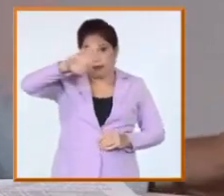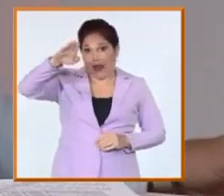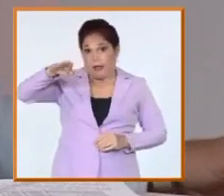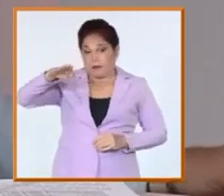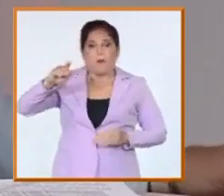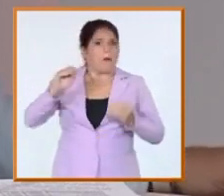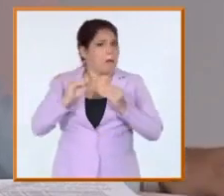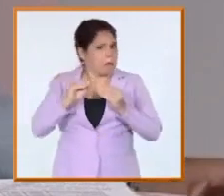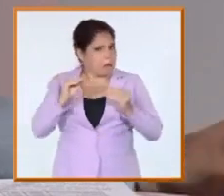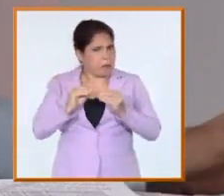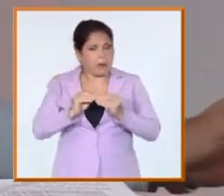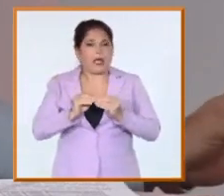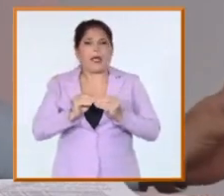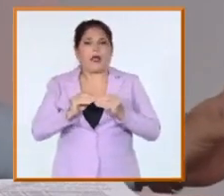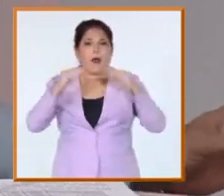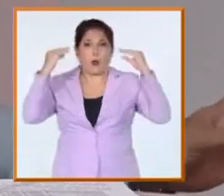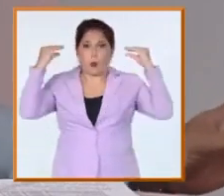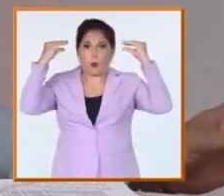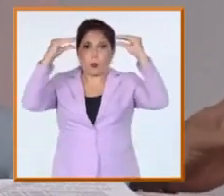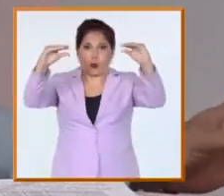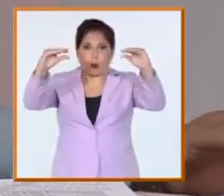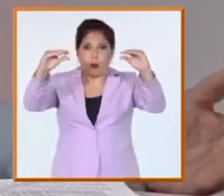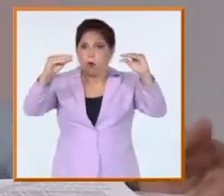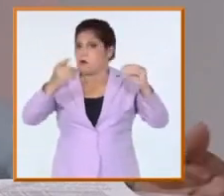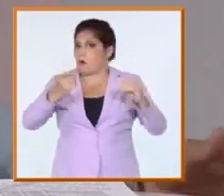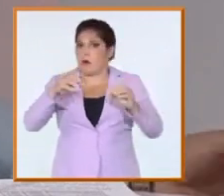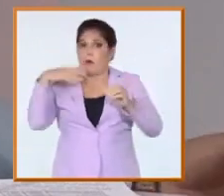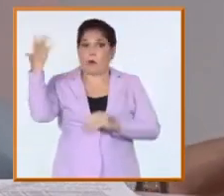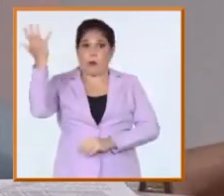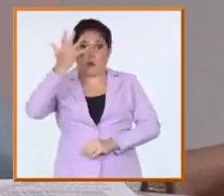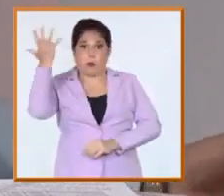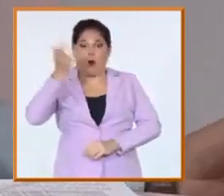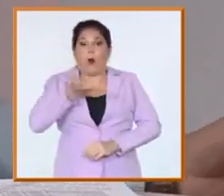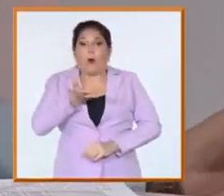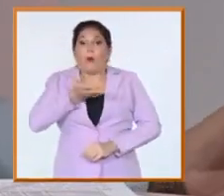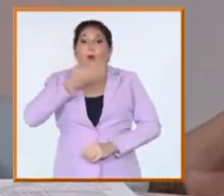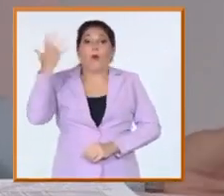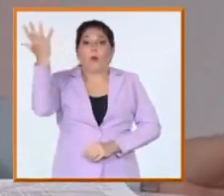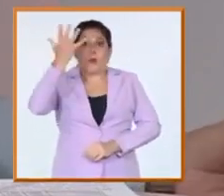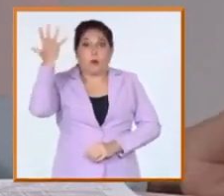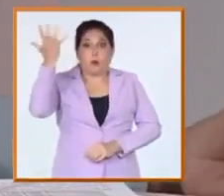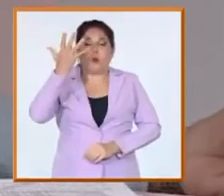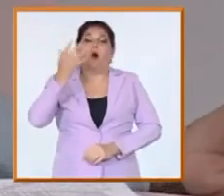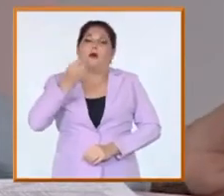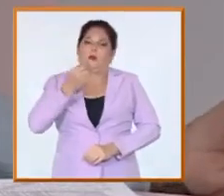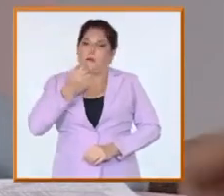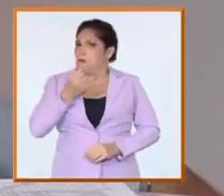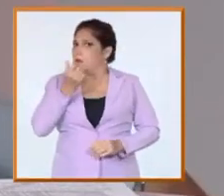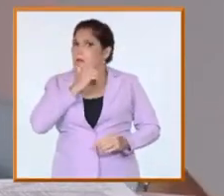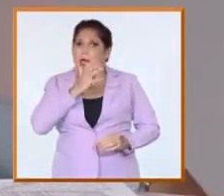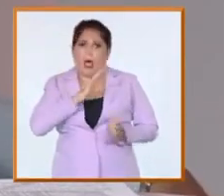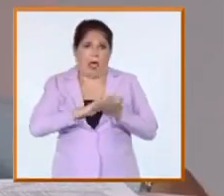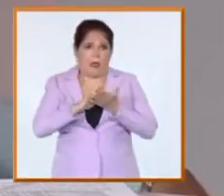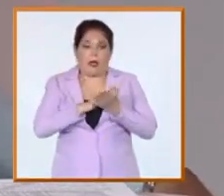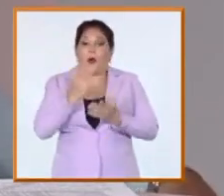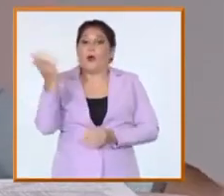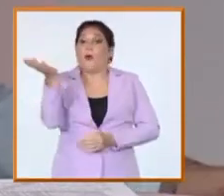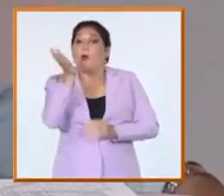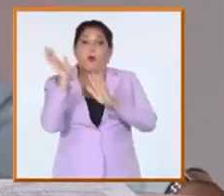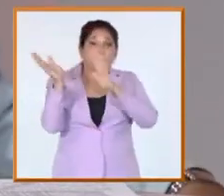los ciclones Los Huracanes no los afectan esos son casas de tipología uno porque tienen una cubierta rígida